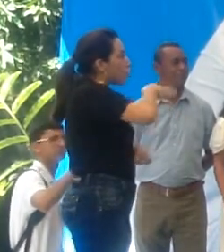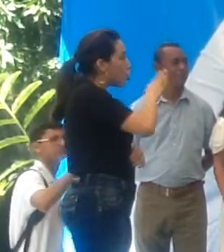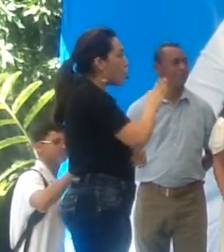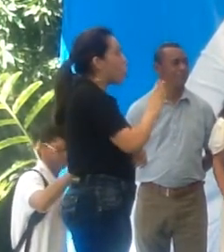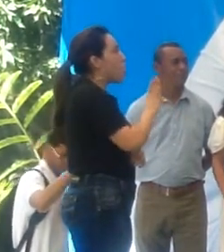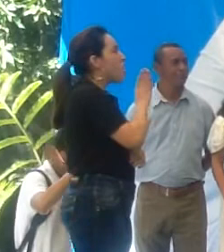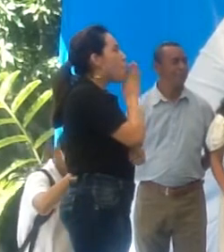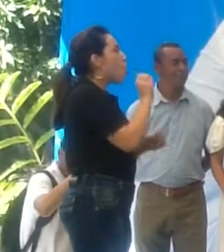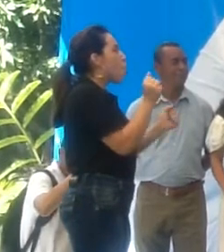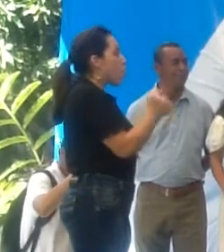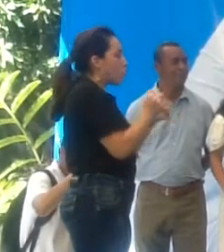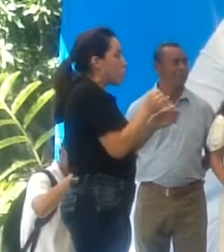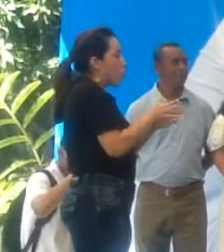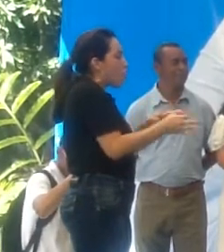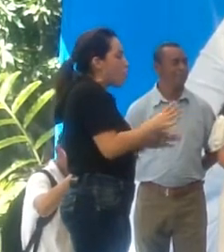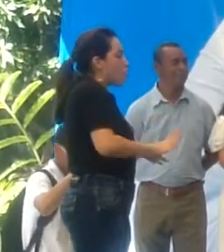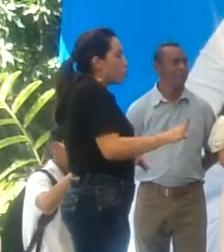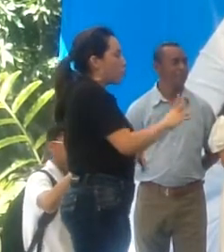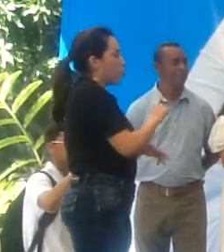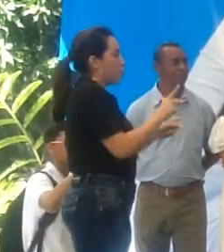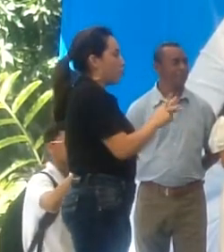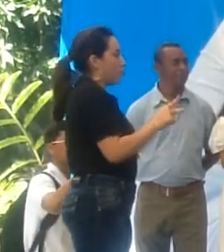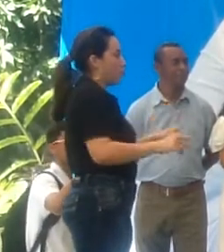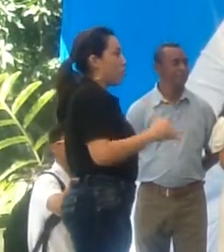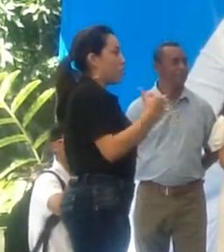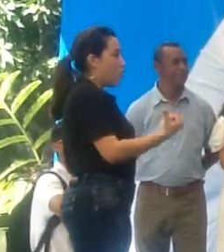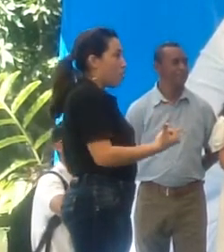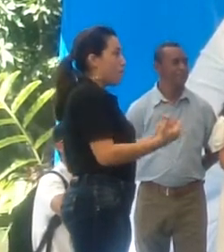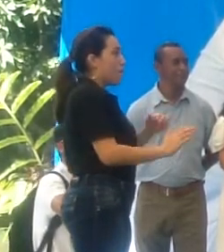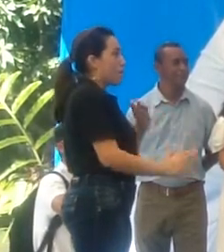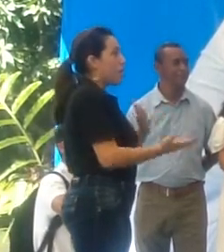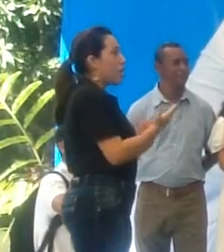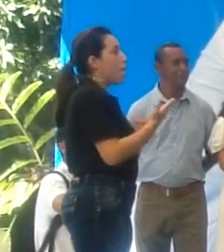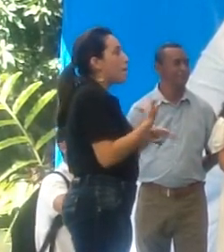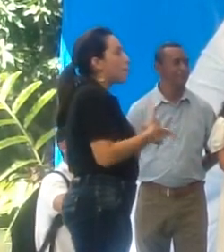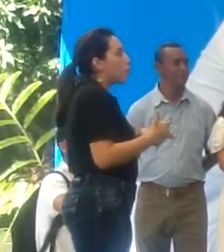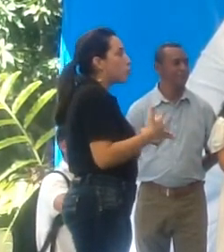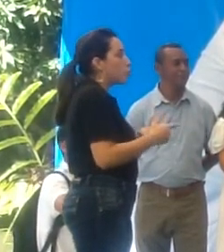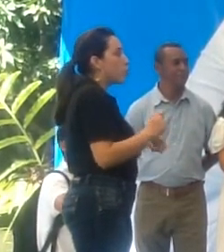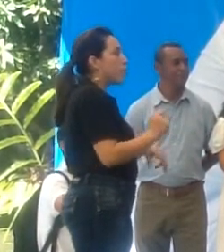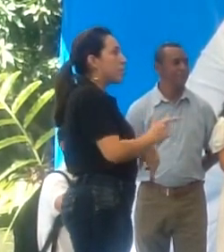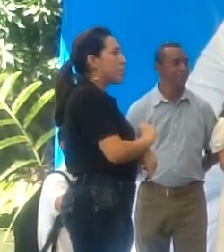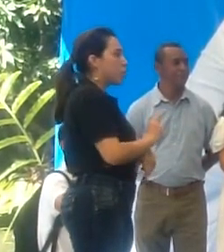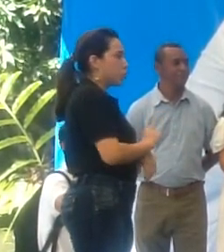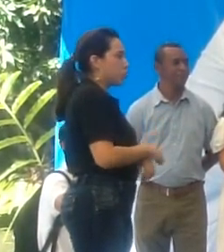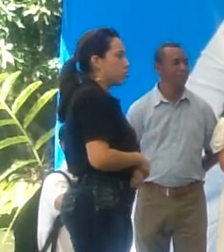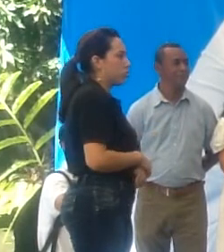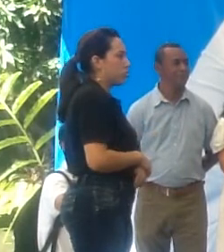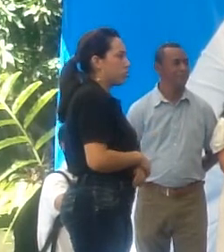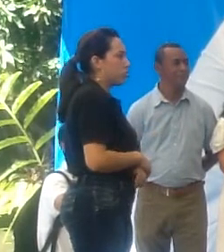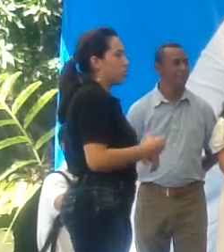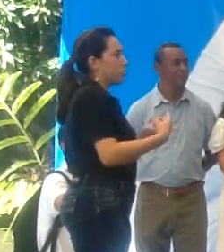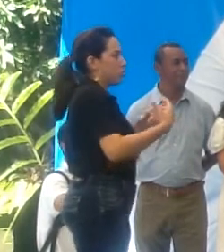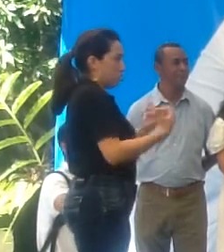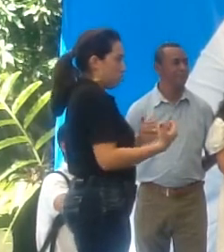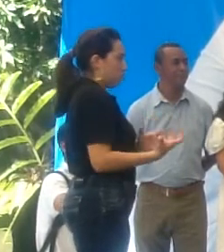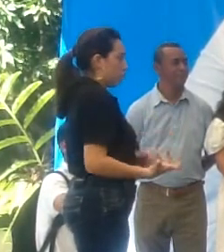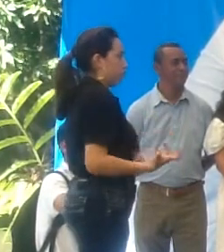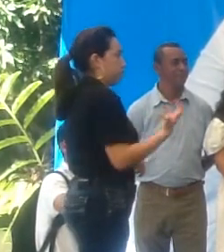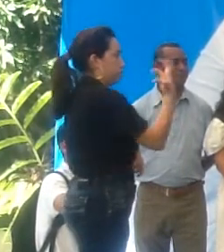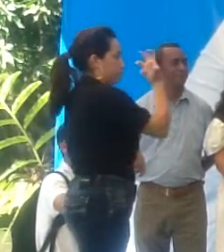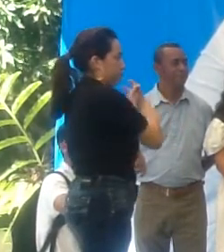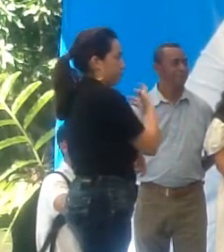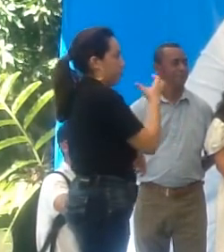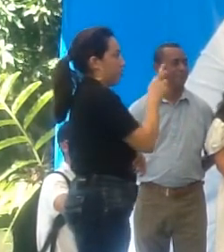el pueblo. Esta mañana, en los próximos minutos, iremos a la Registraduría